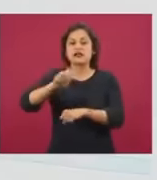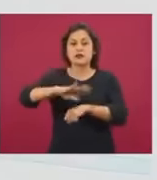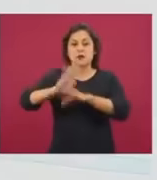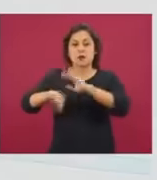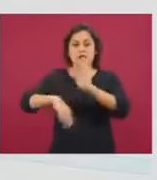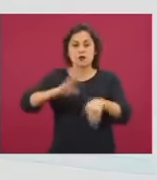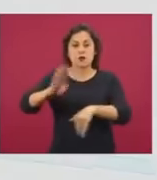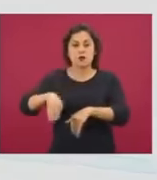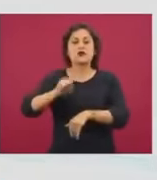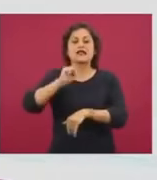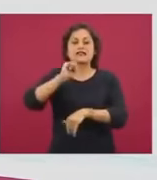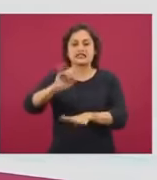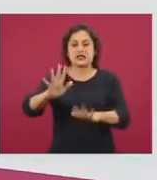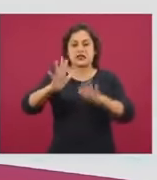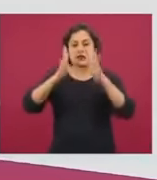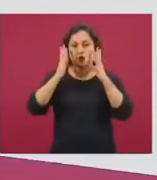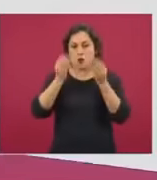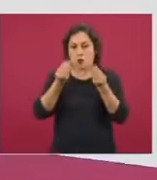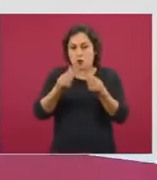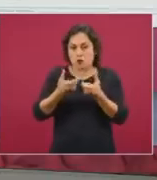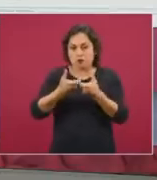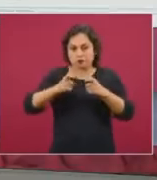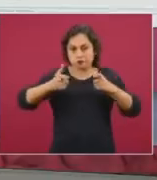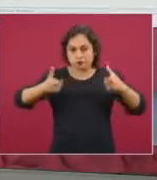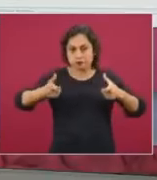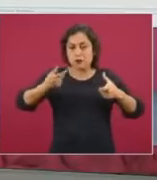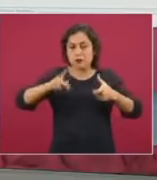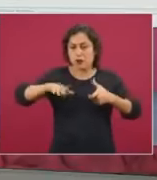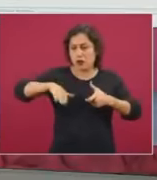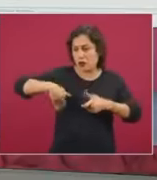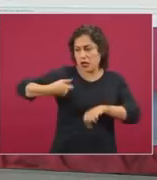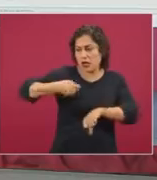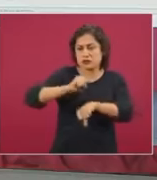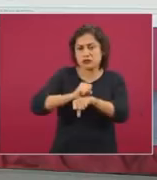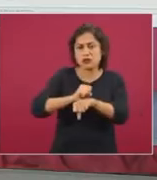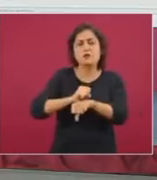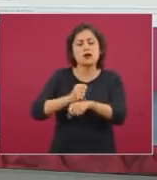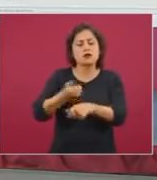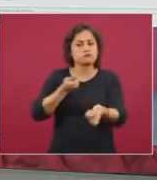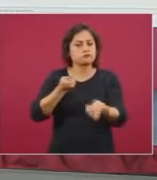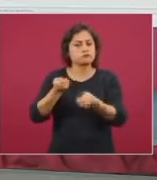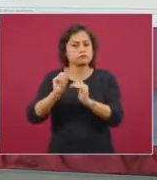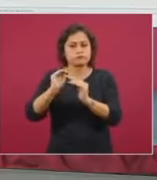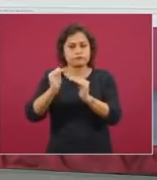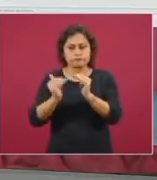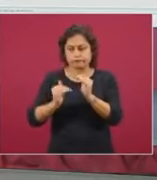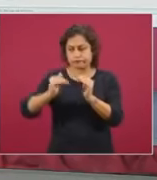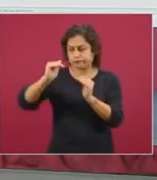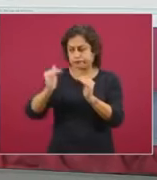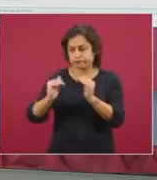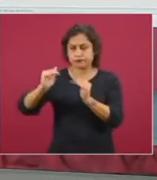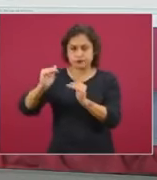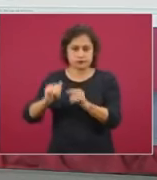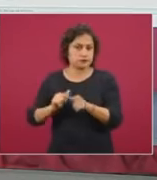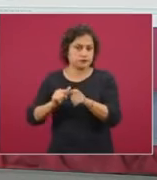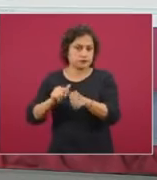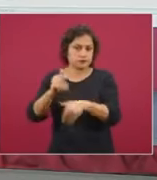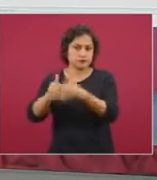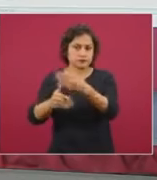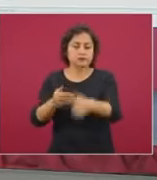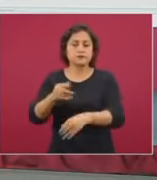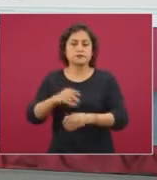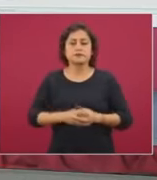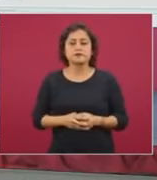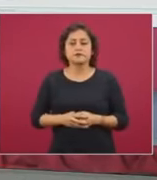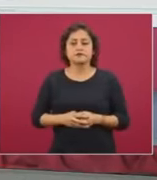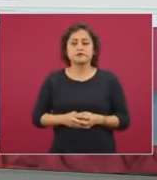pero prácticamente en las últimas semanas ha estado dentro del rango con subidas y bajadas de acuerdo al promedio. La